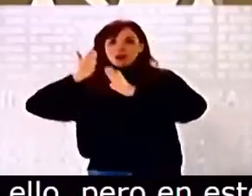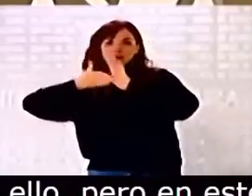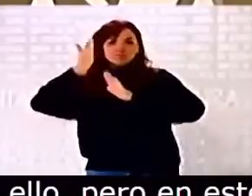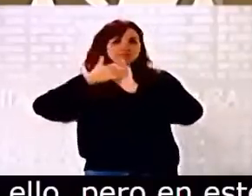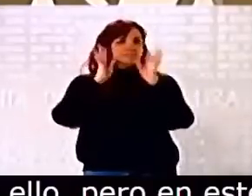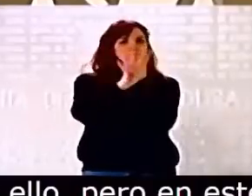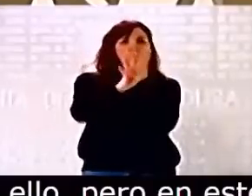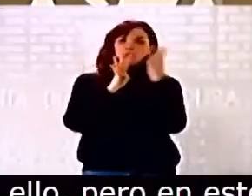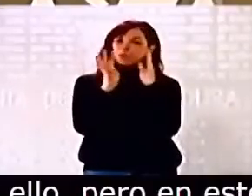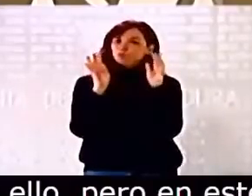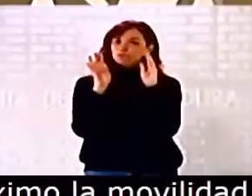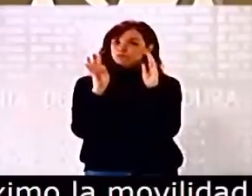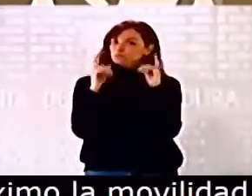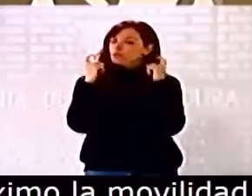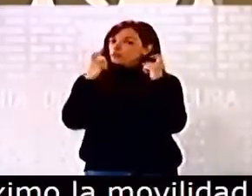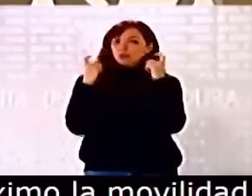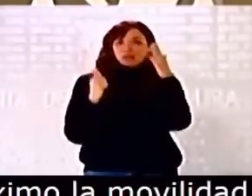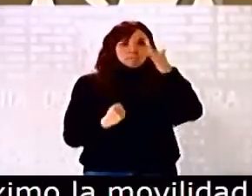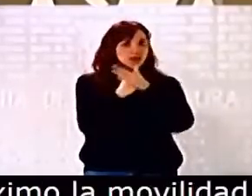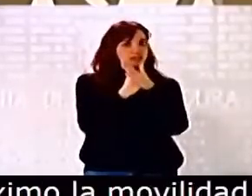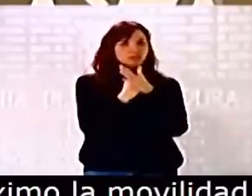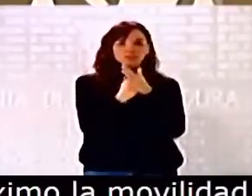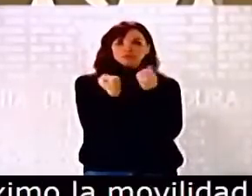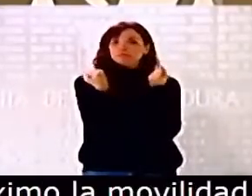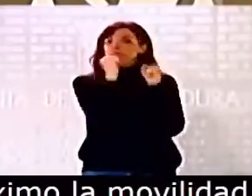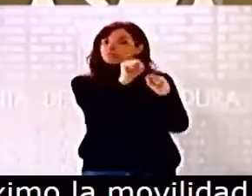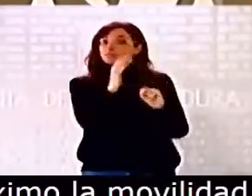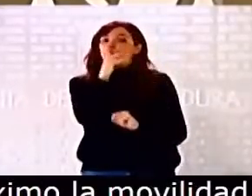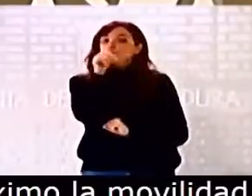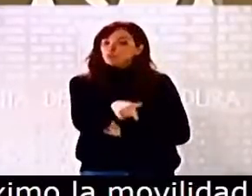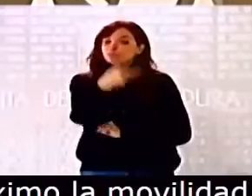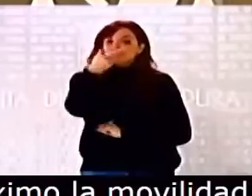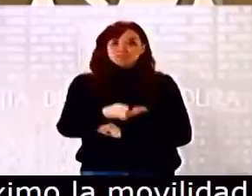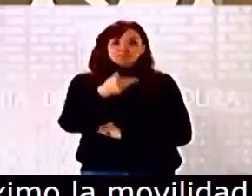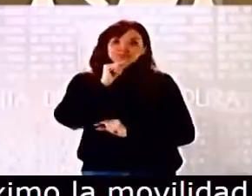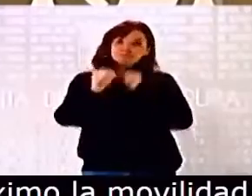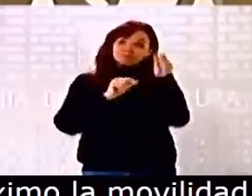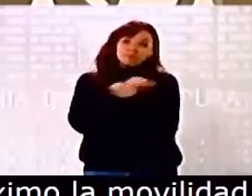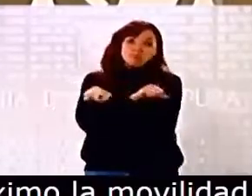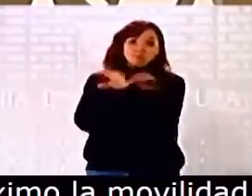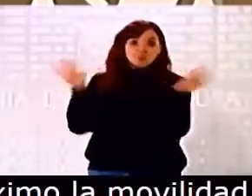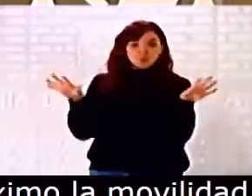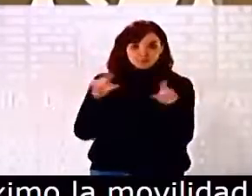porque la movilidad nos ha dado una cifra muy importante